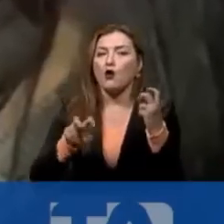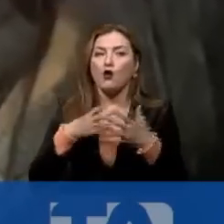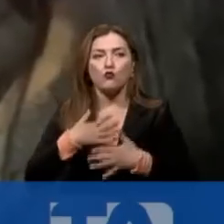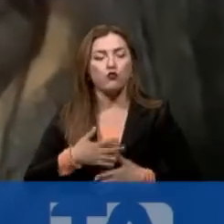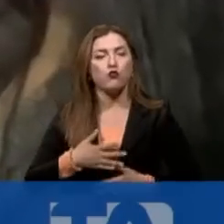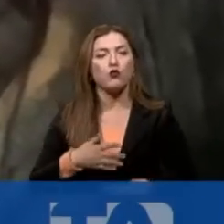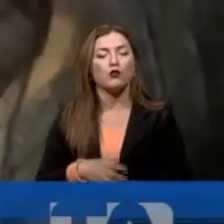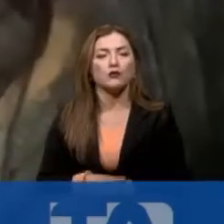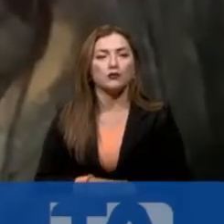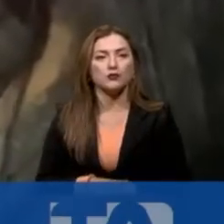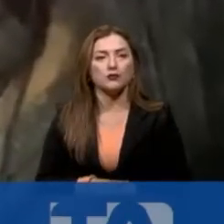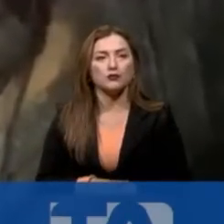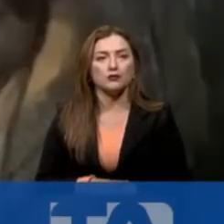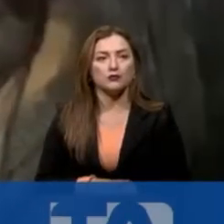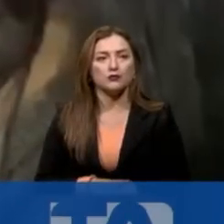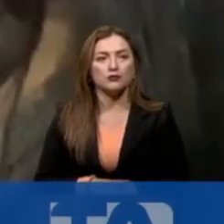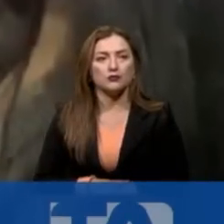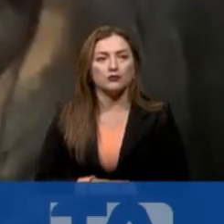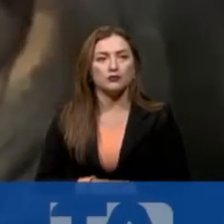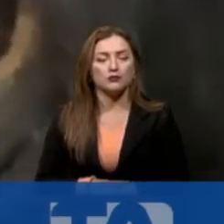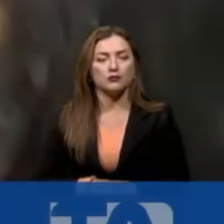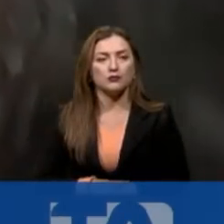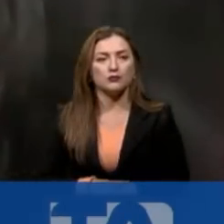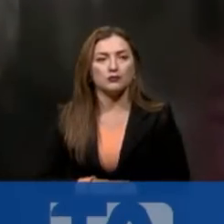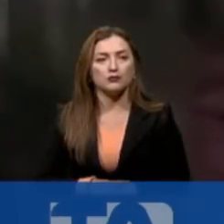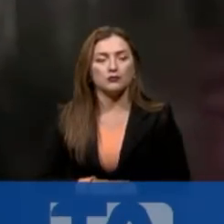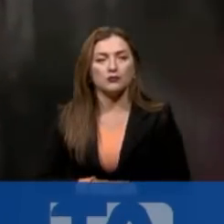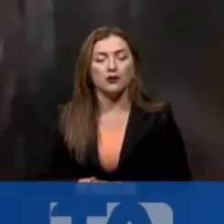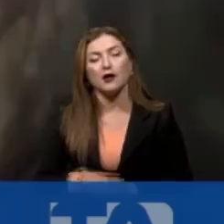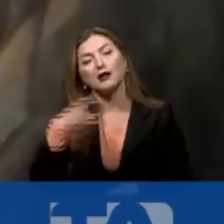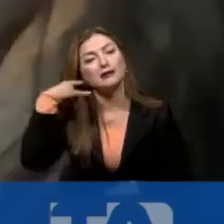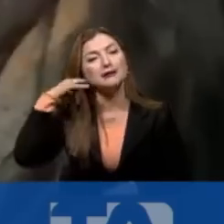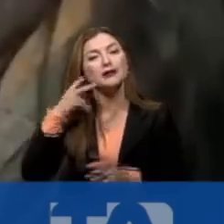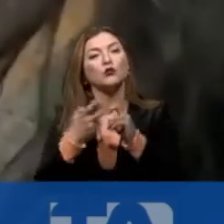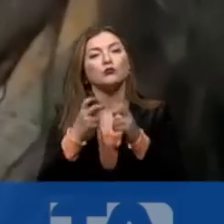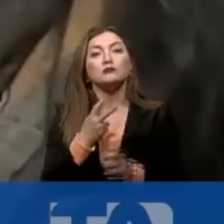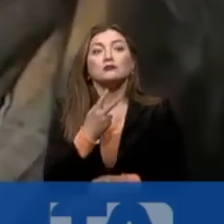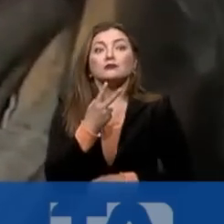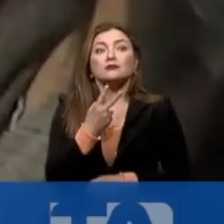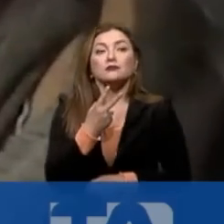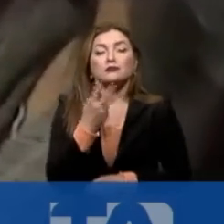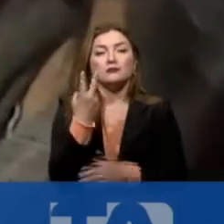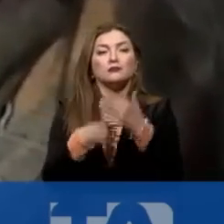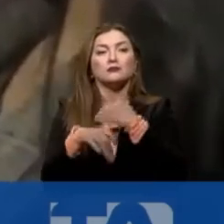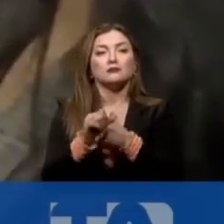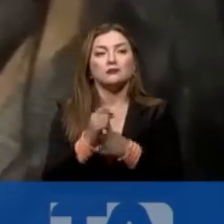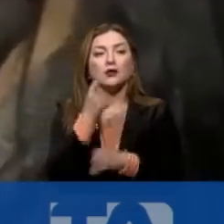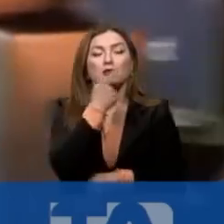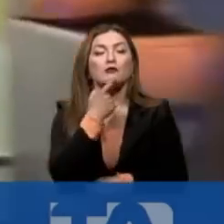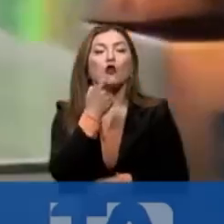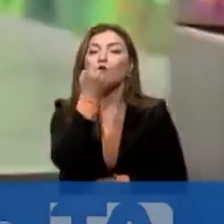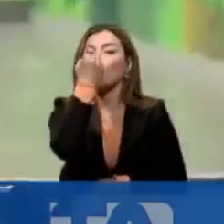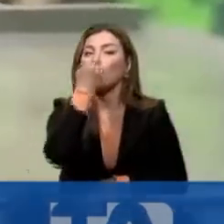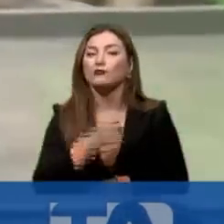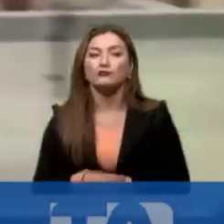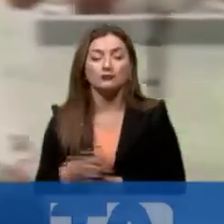Con el papá están solo los dos en la cabina, es una nena que tiene problemas de respiración y ahorita mi nena está ya con los labios morados.